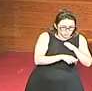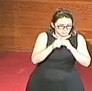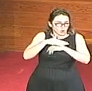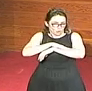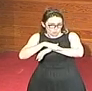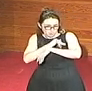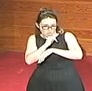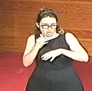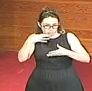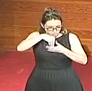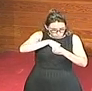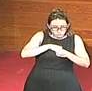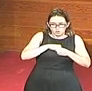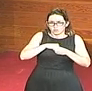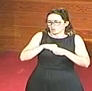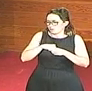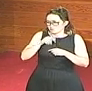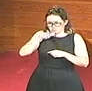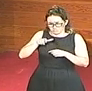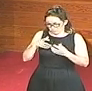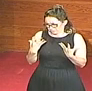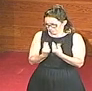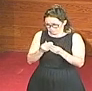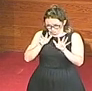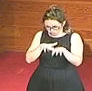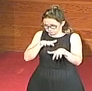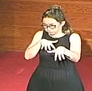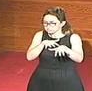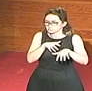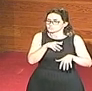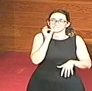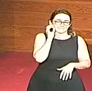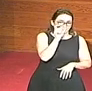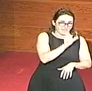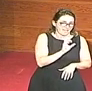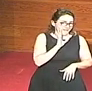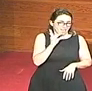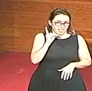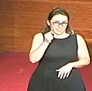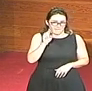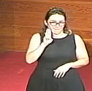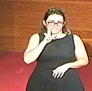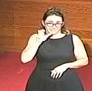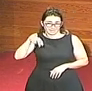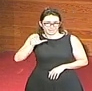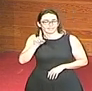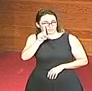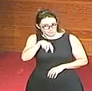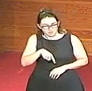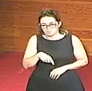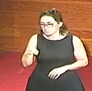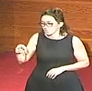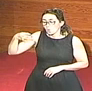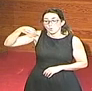Se desencadenaron protestas masivas, eso también ocurrió en el caso de Dafne. Y bueno, no es el único. Hace